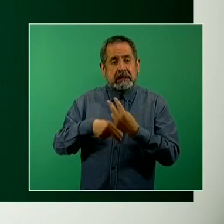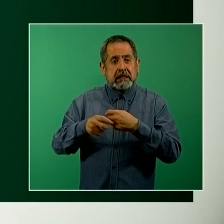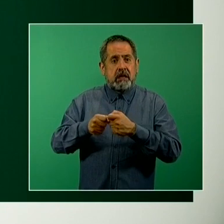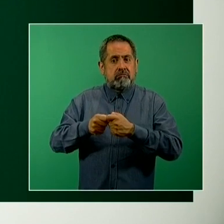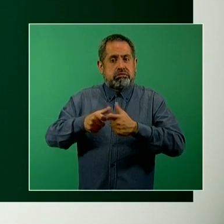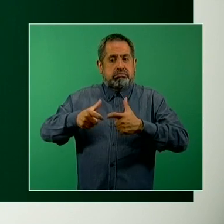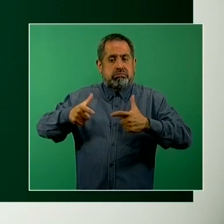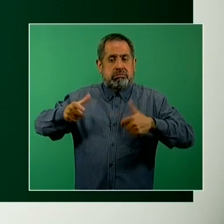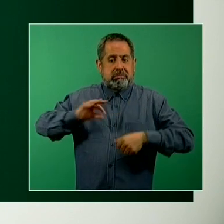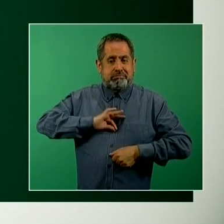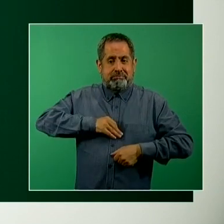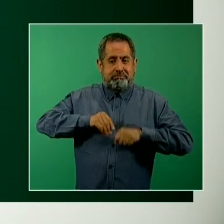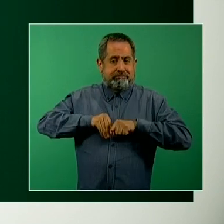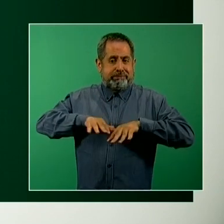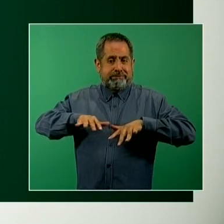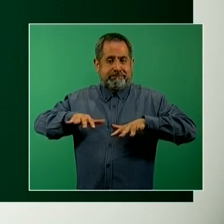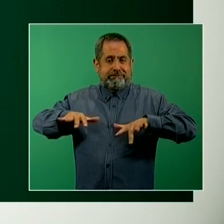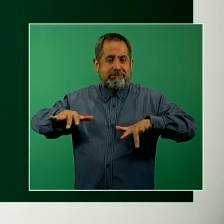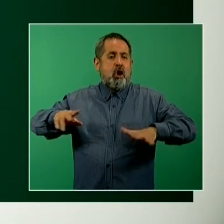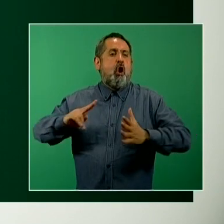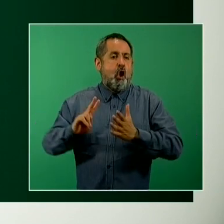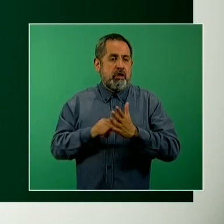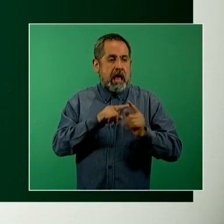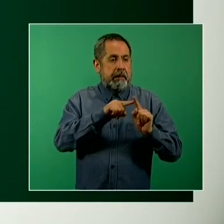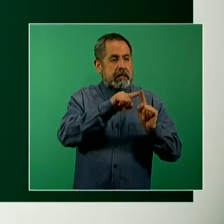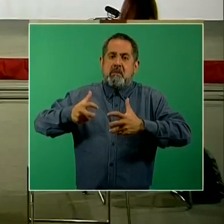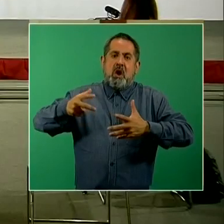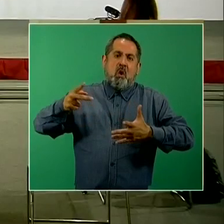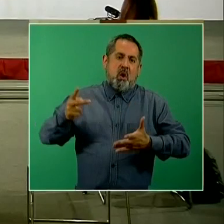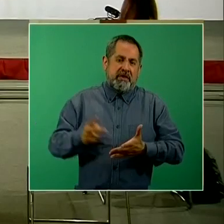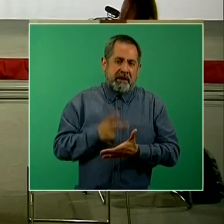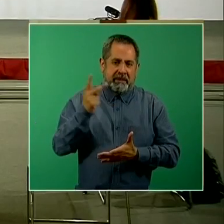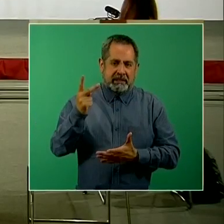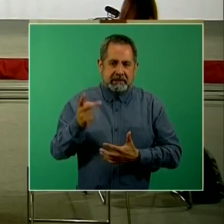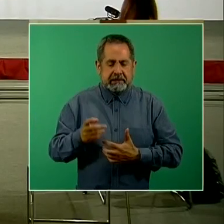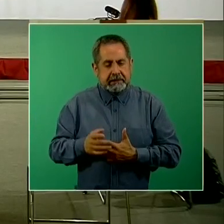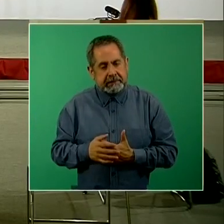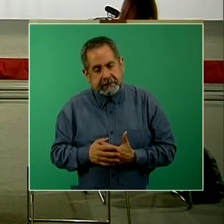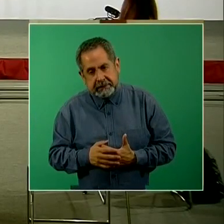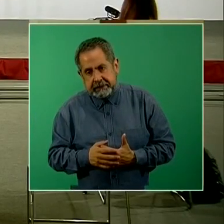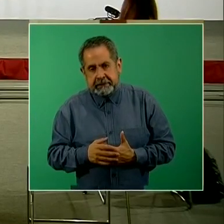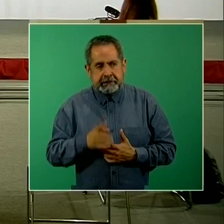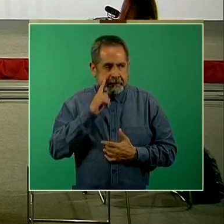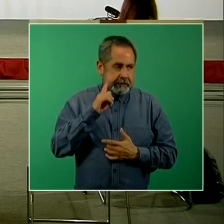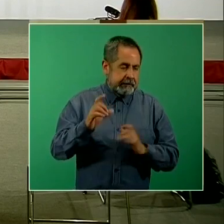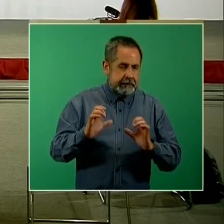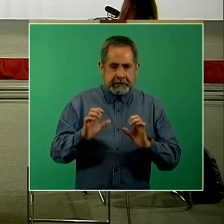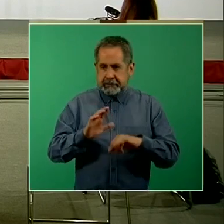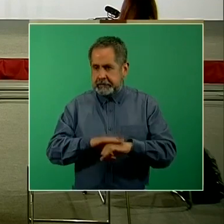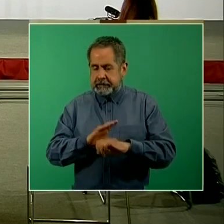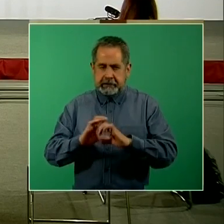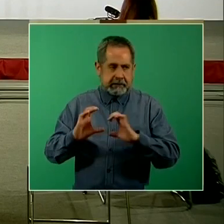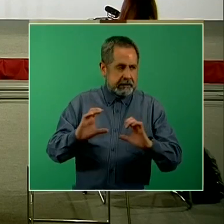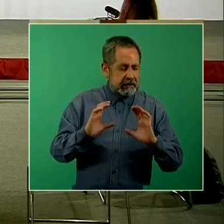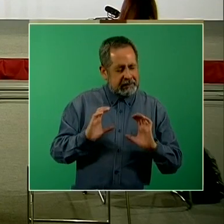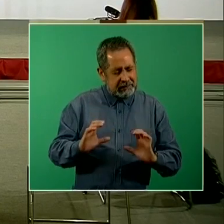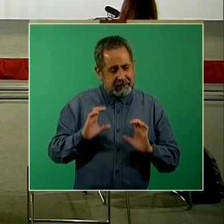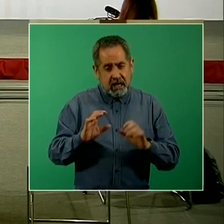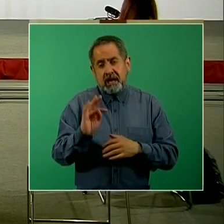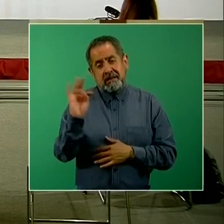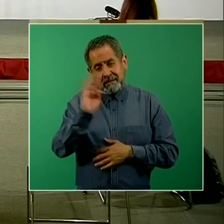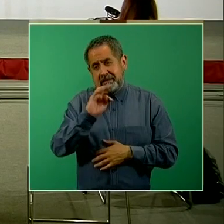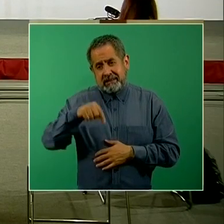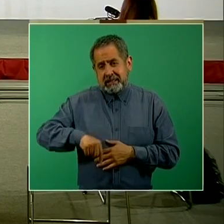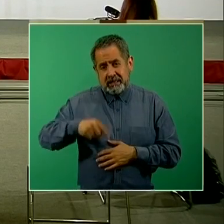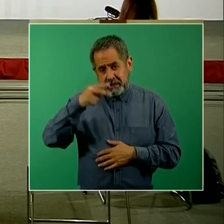vigente en México, vigente en la mayoría de los países o en todos los países del mundo. Estamos atentos, estamos alertas de que esto pudiera pasar